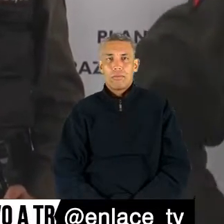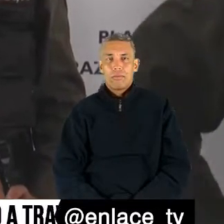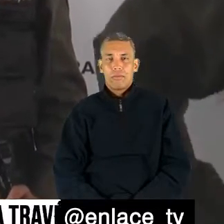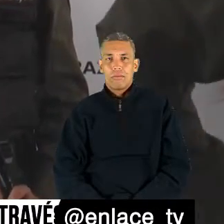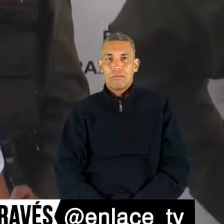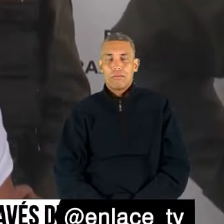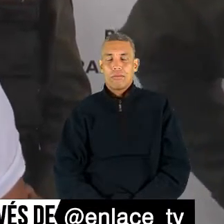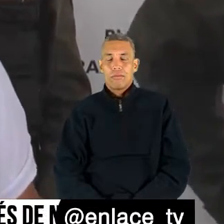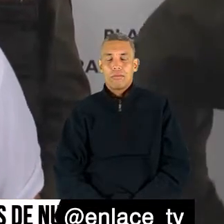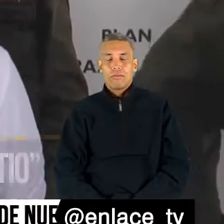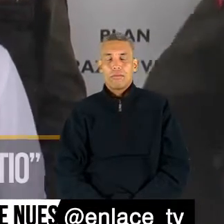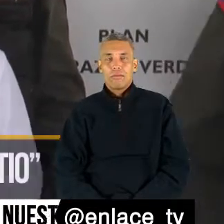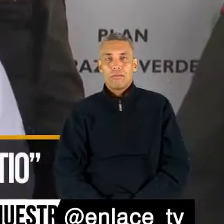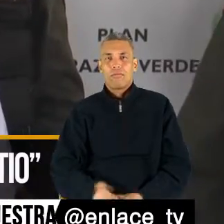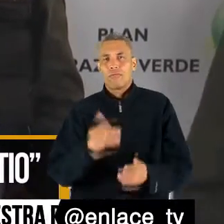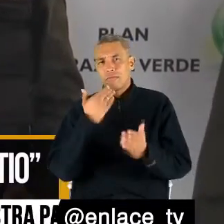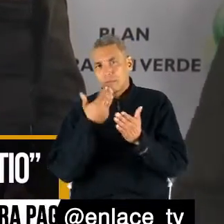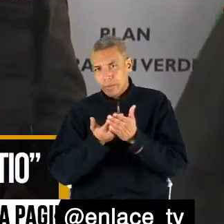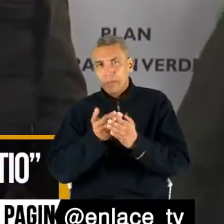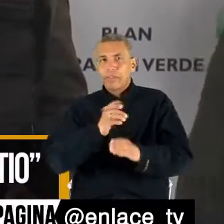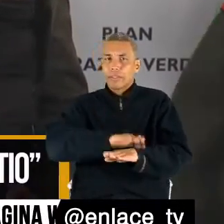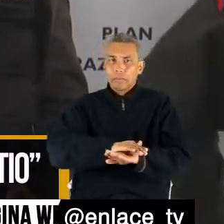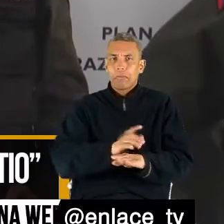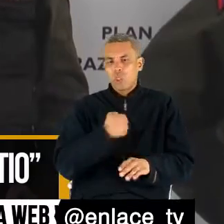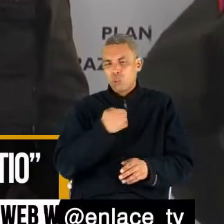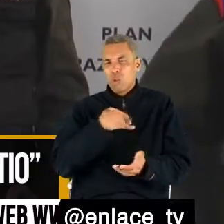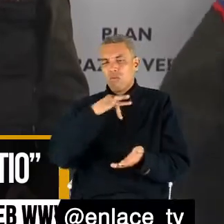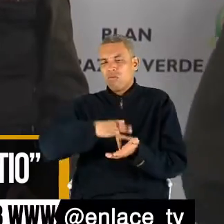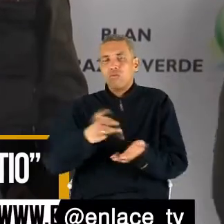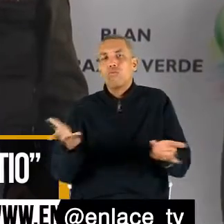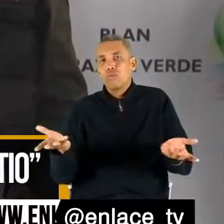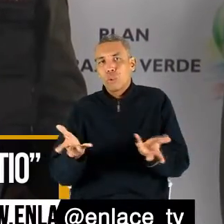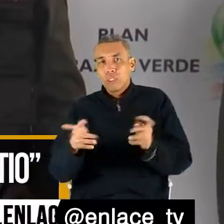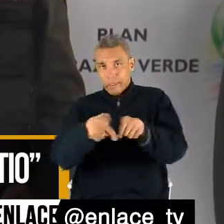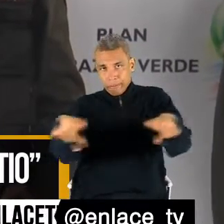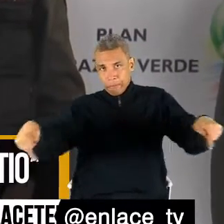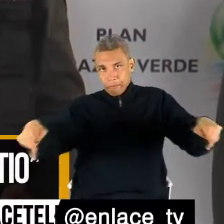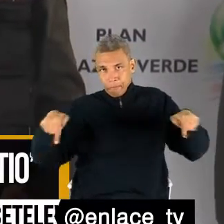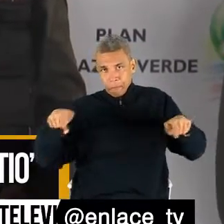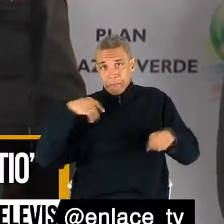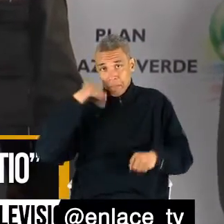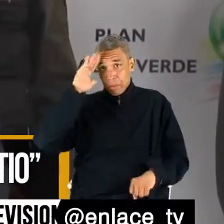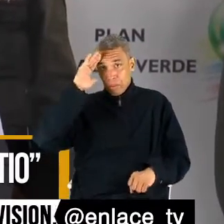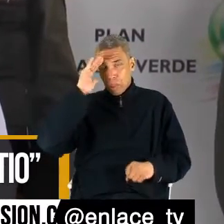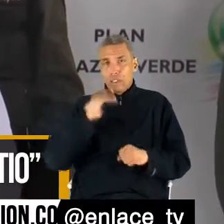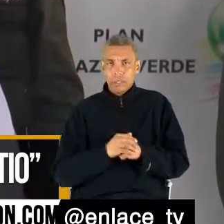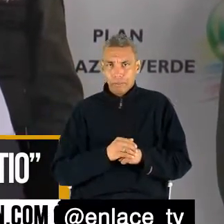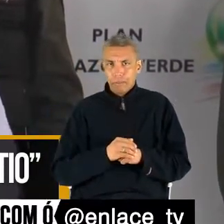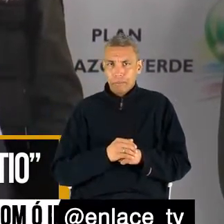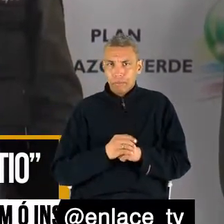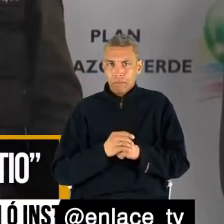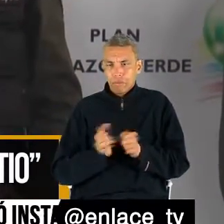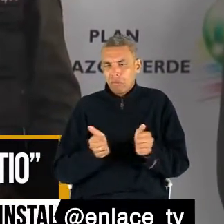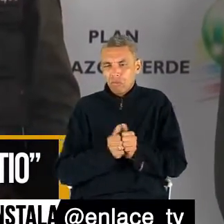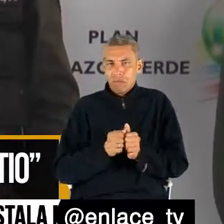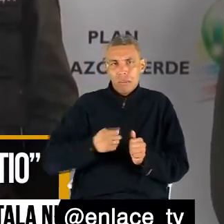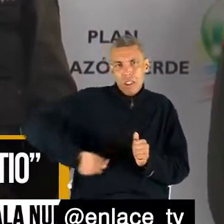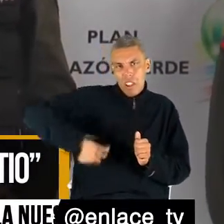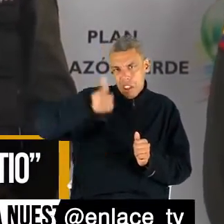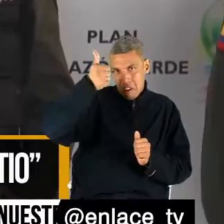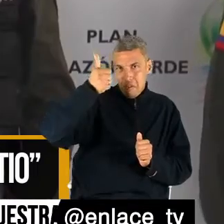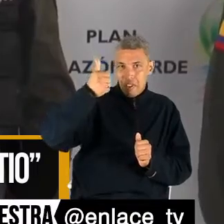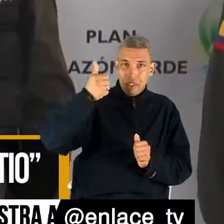Bien, compañeros en estudio, gracias. Muy buenas tardes. En el comando del Departamento de Policía Magdalena Medio, el Teniente Coronel John Freddy Santos, comandante del DEMAN, se